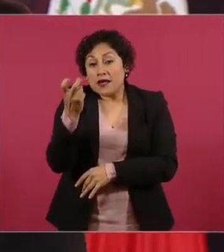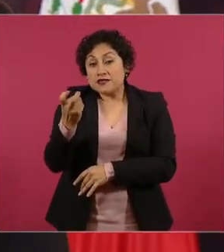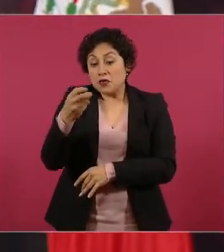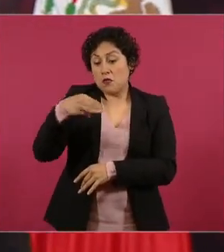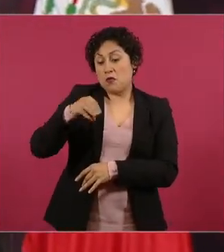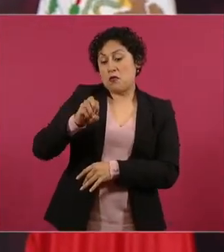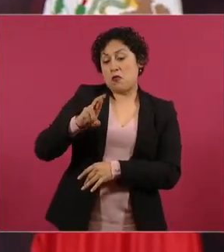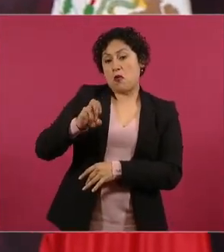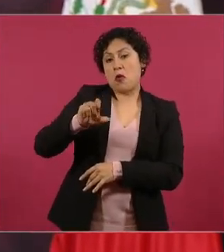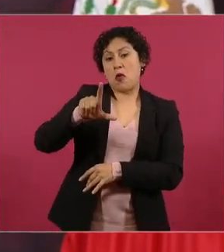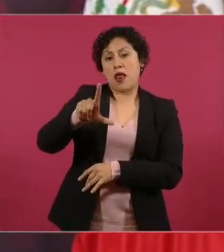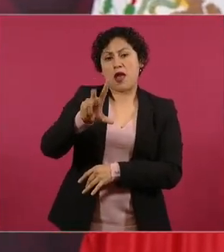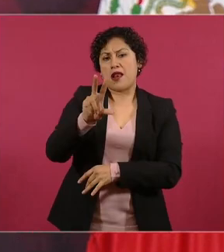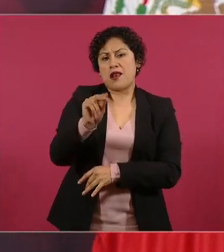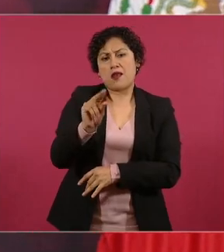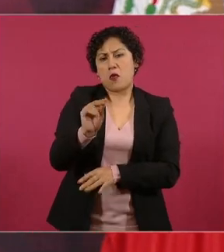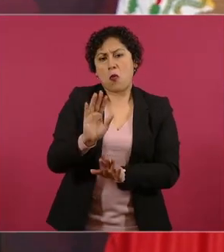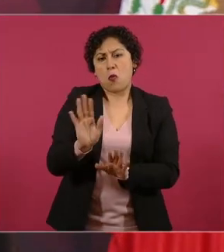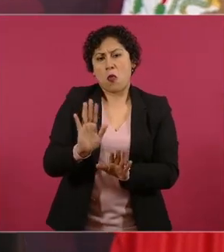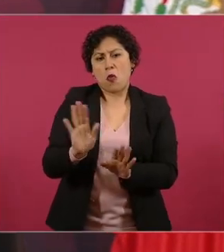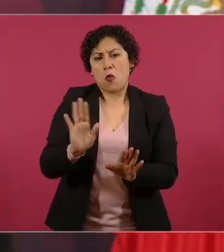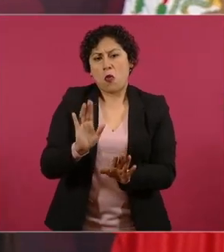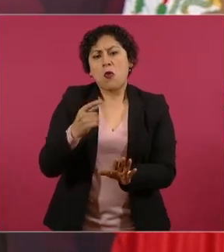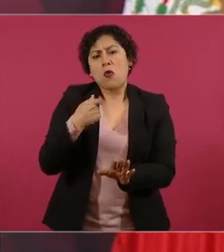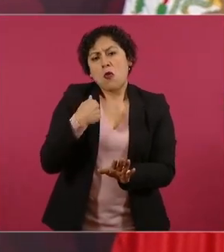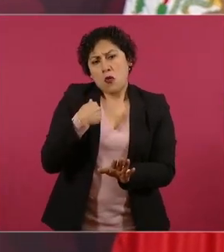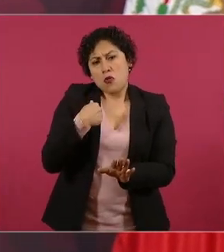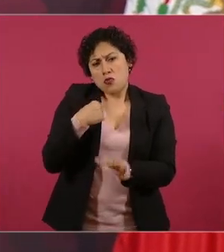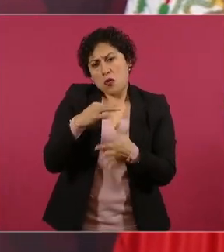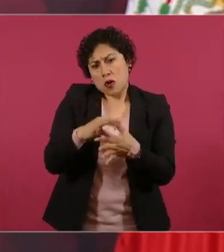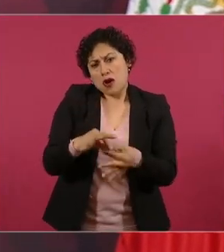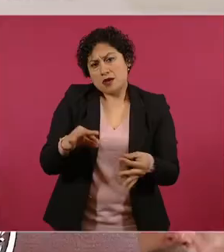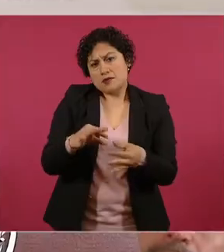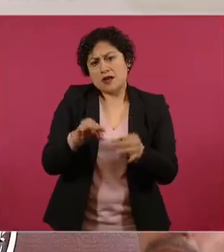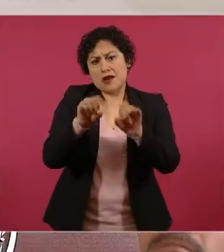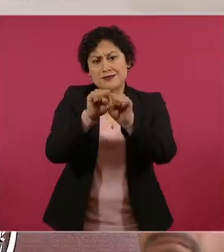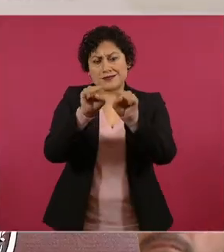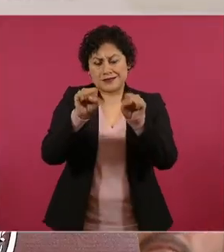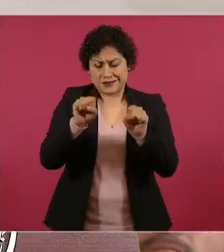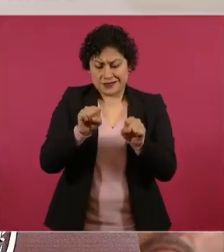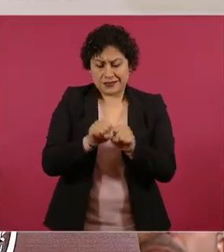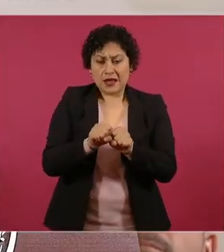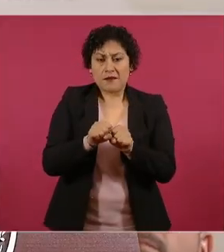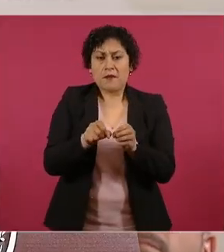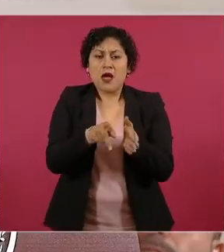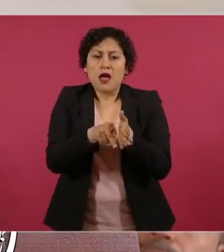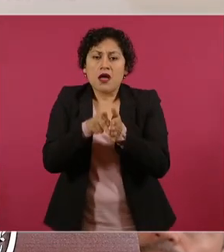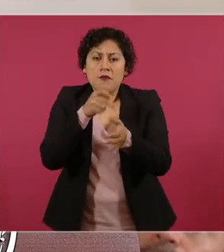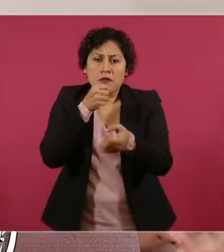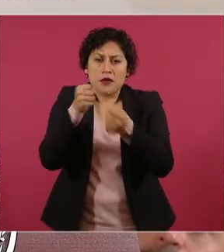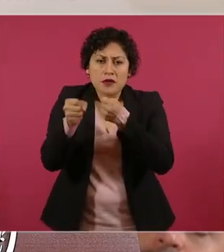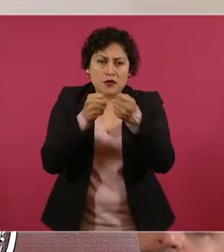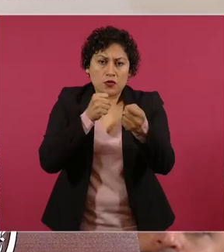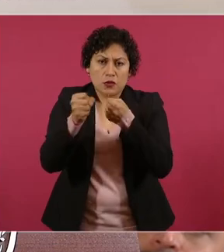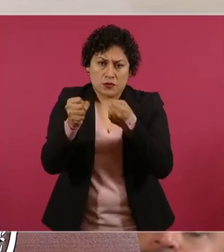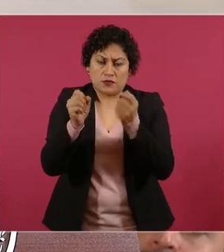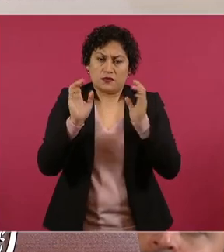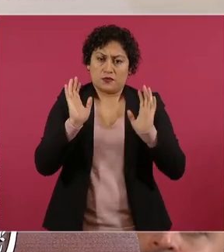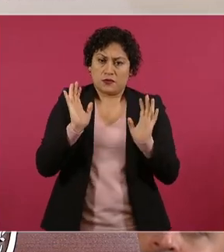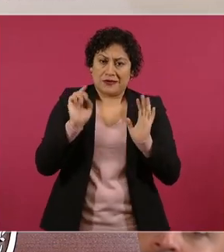AMPA del periodismo en México y en el mundo, porque esto antes no se sabía.